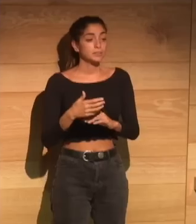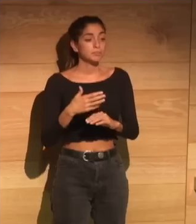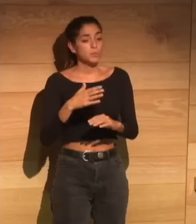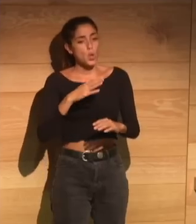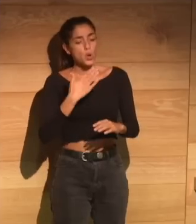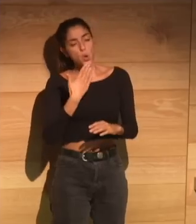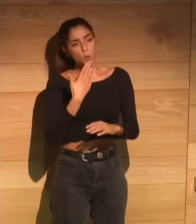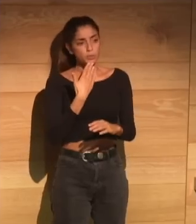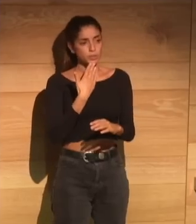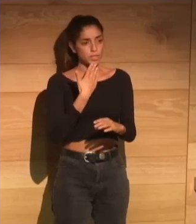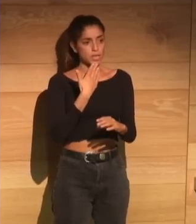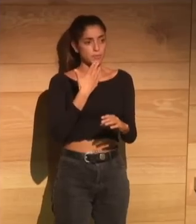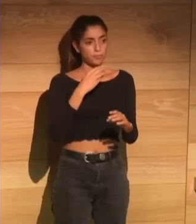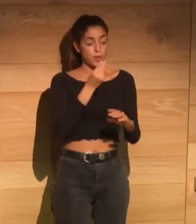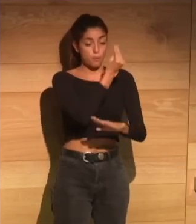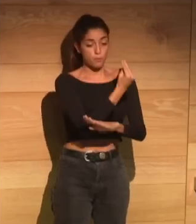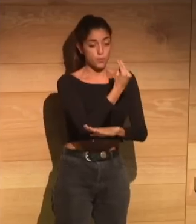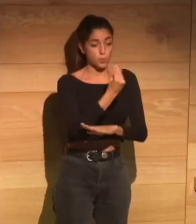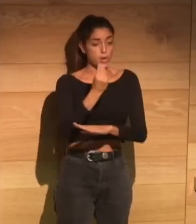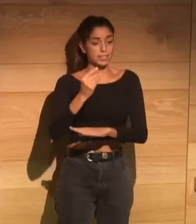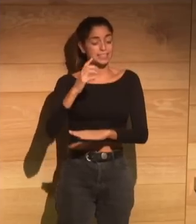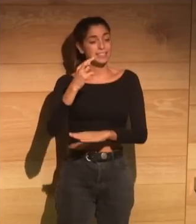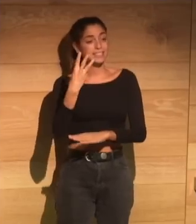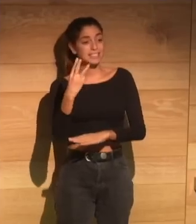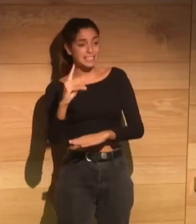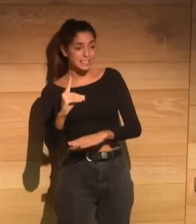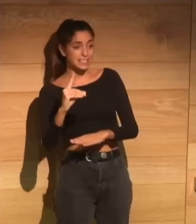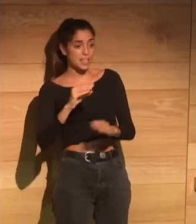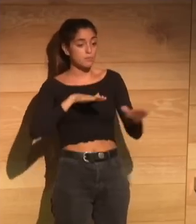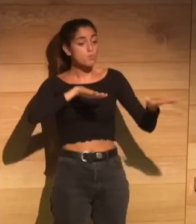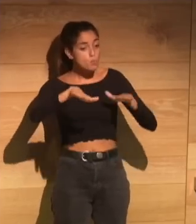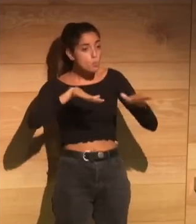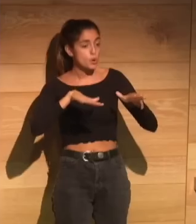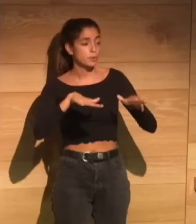figurita que se está moviendo, claro, tridimensionalmente, que mueve el brazo, que agita. Si